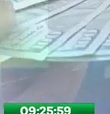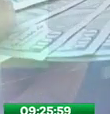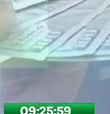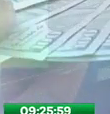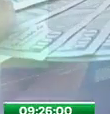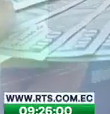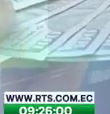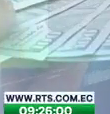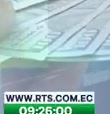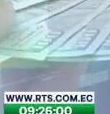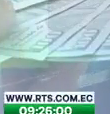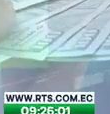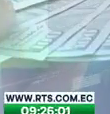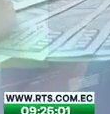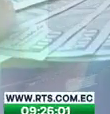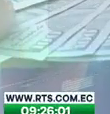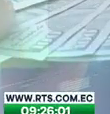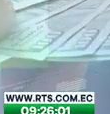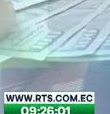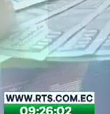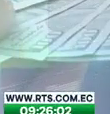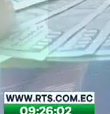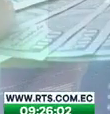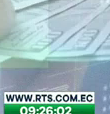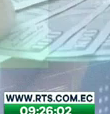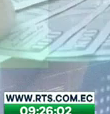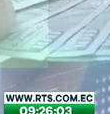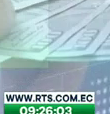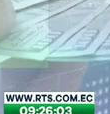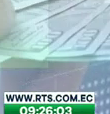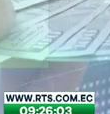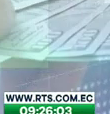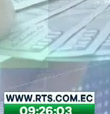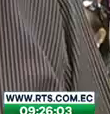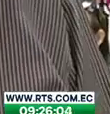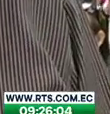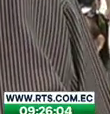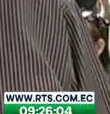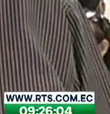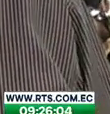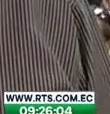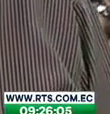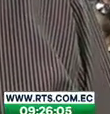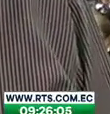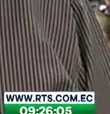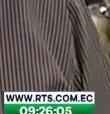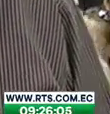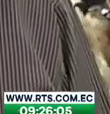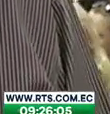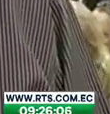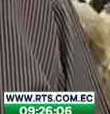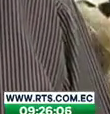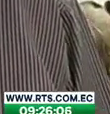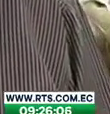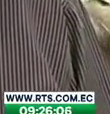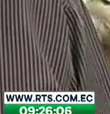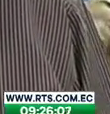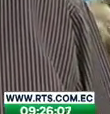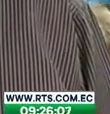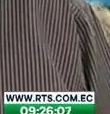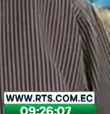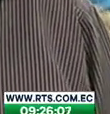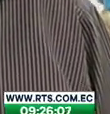diciembre el banco de los afiliados aspira entregar 900 millones la casa que le interesa cuando cuesta estamos ahorita que